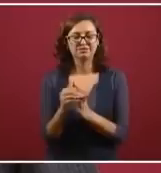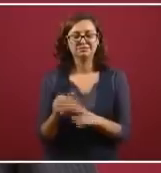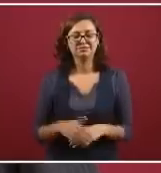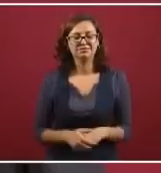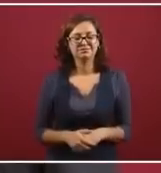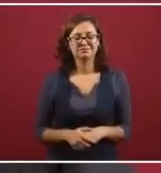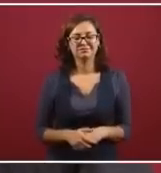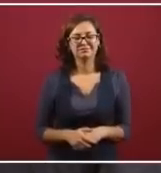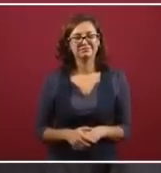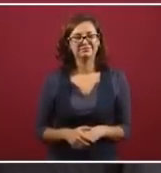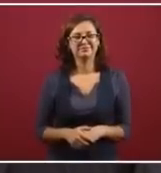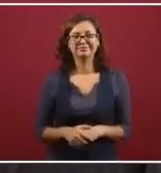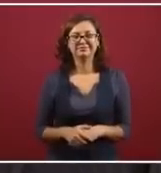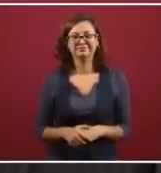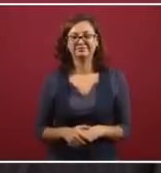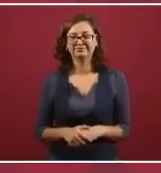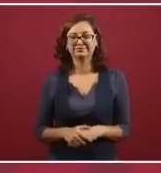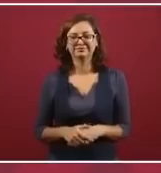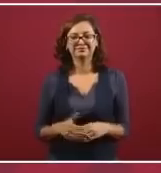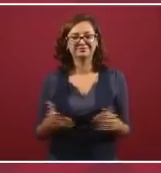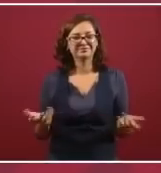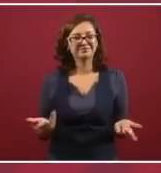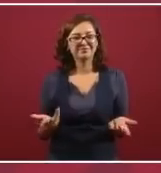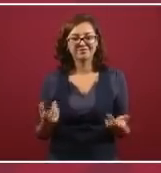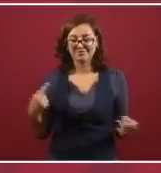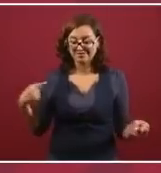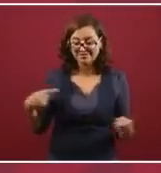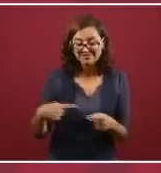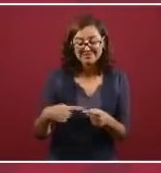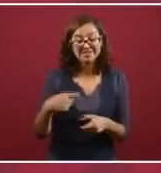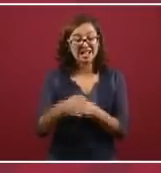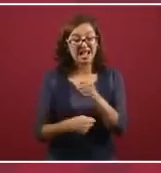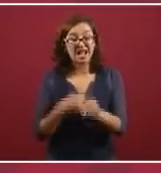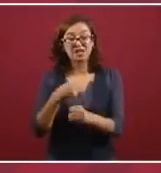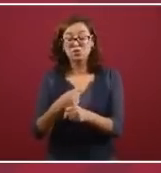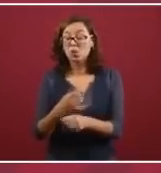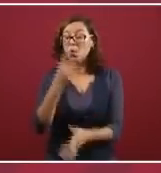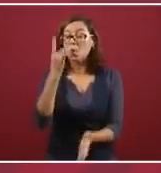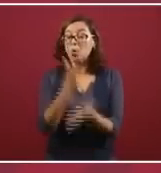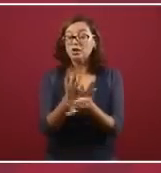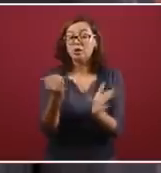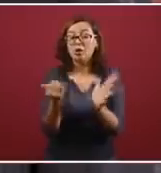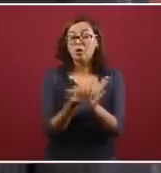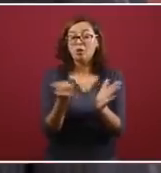Este año, nada más para pagar servicio de la deuda,